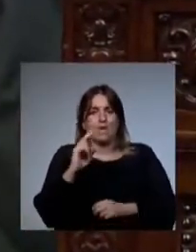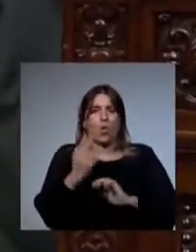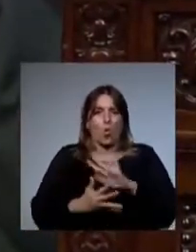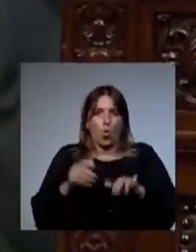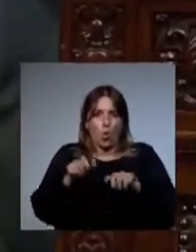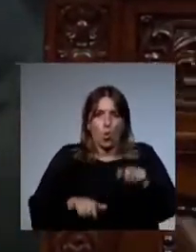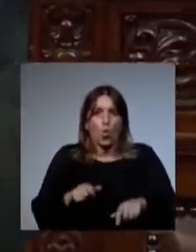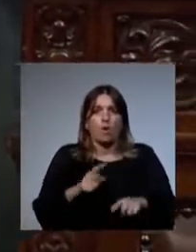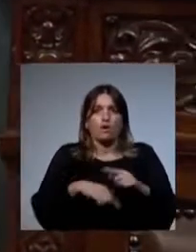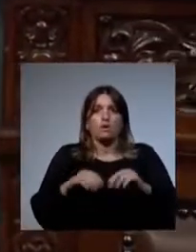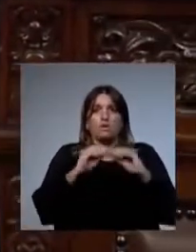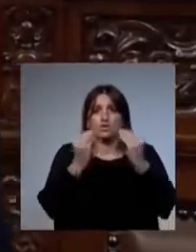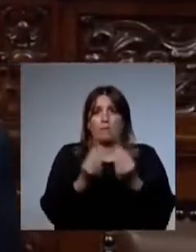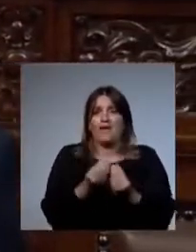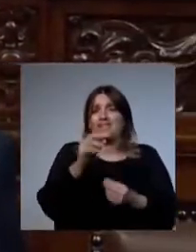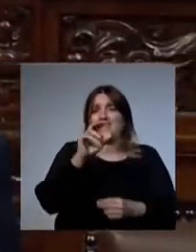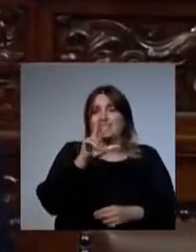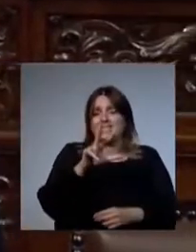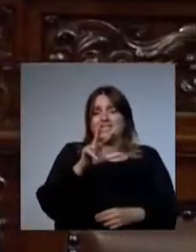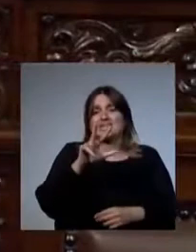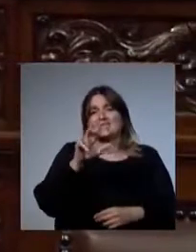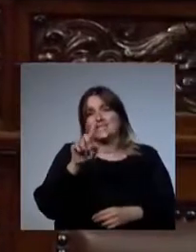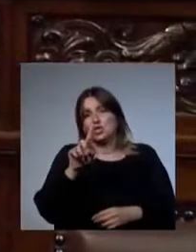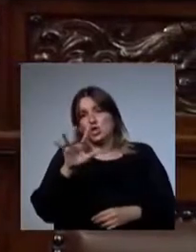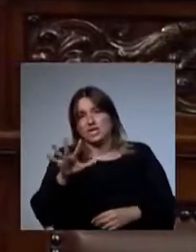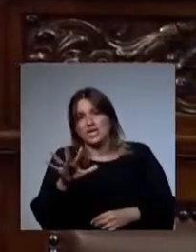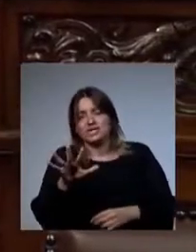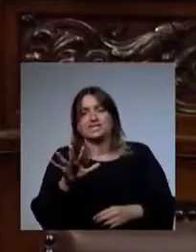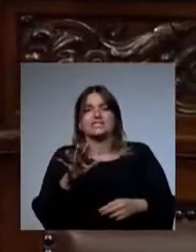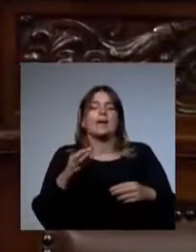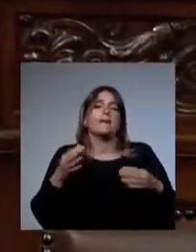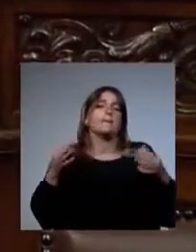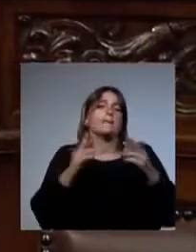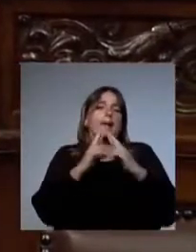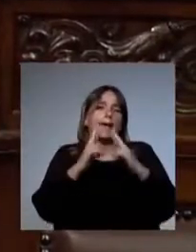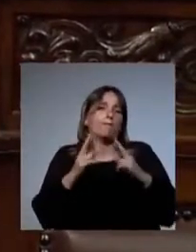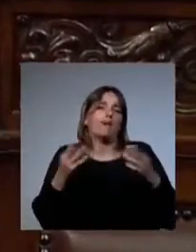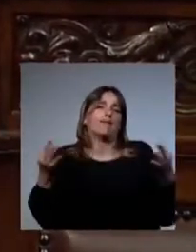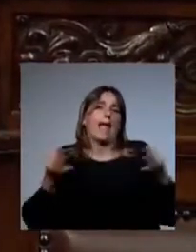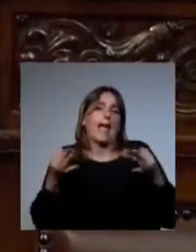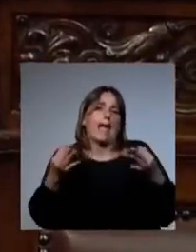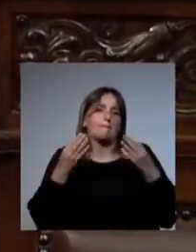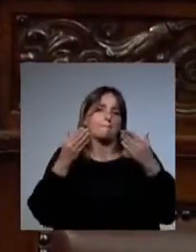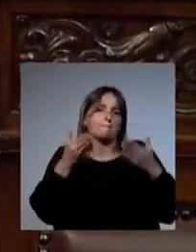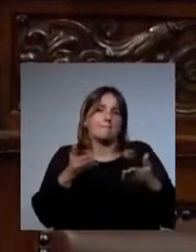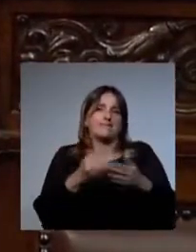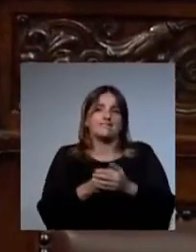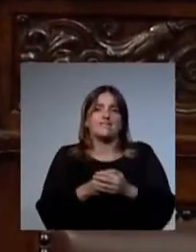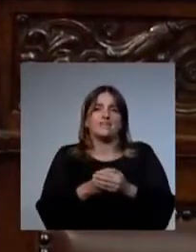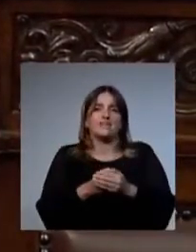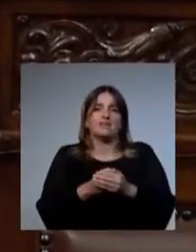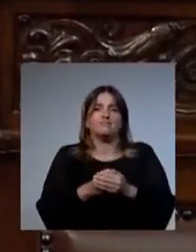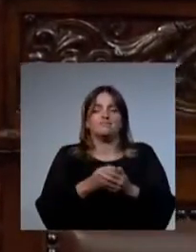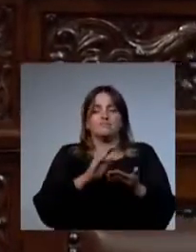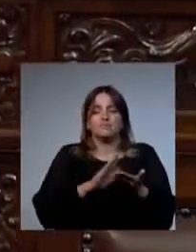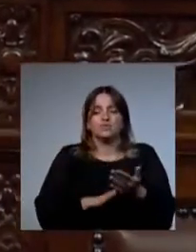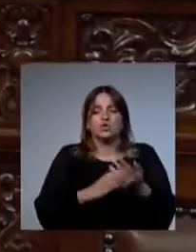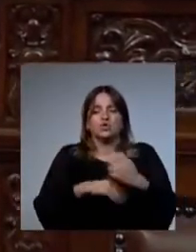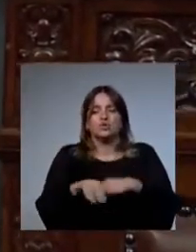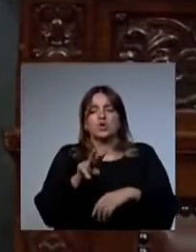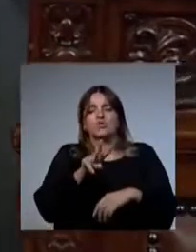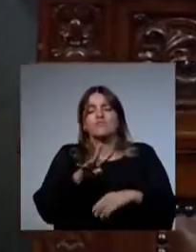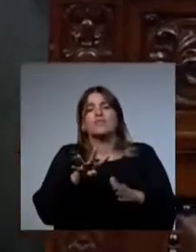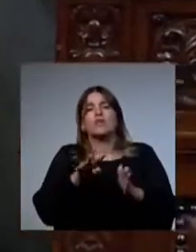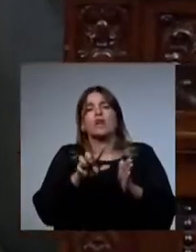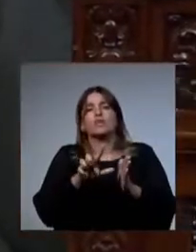Se dispuso de 315 cupos de respuesta específica, de dispositivo de 24 horas